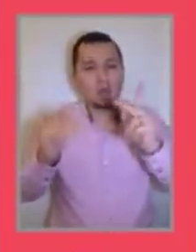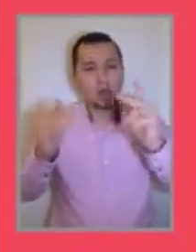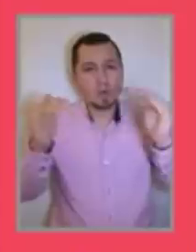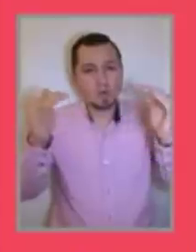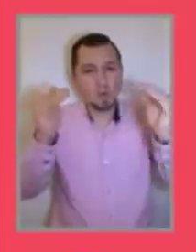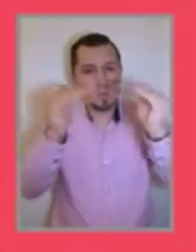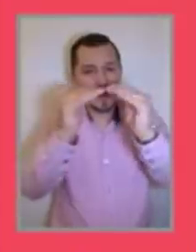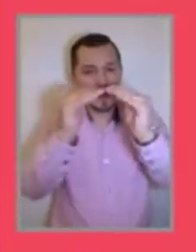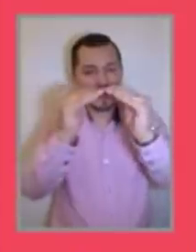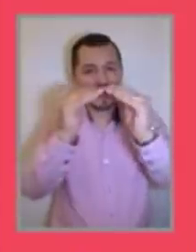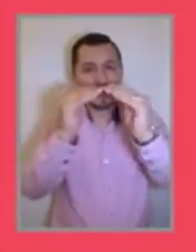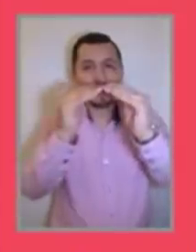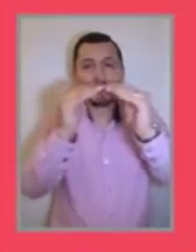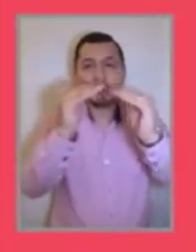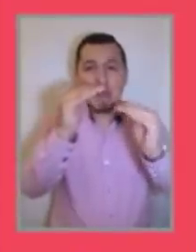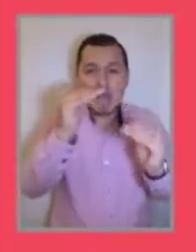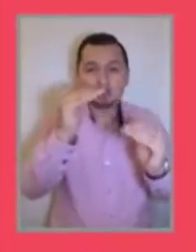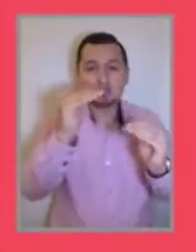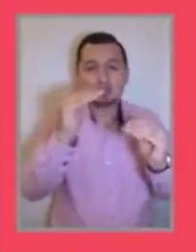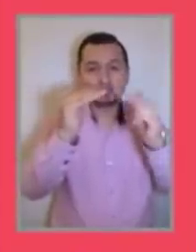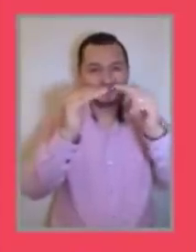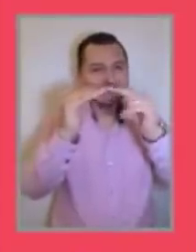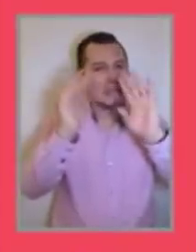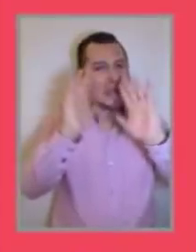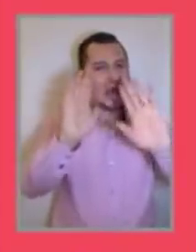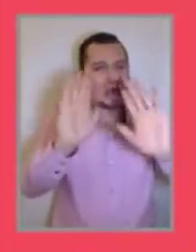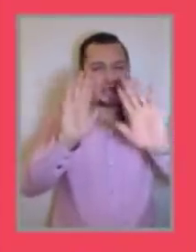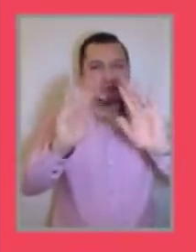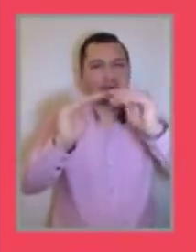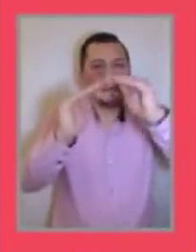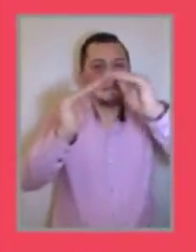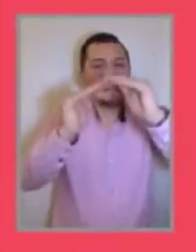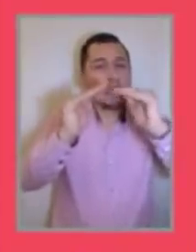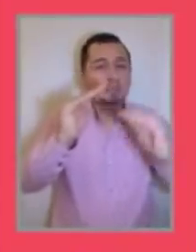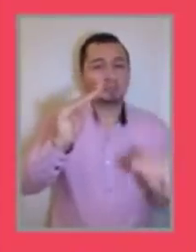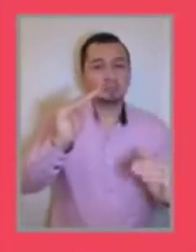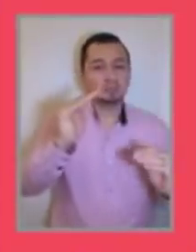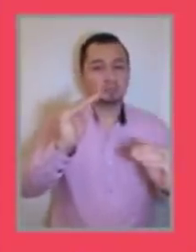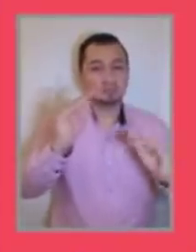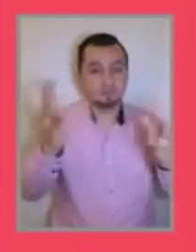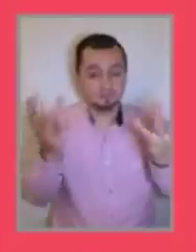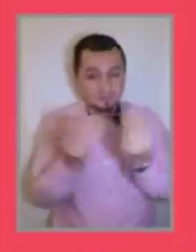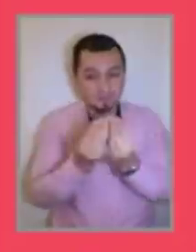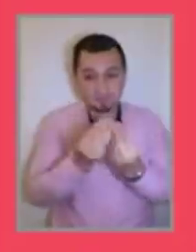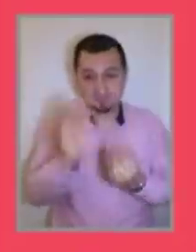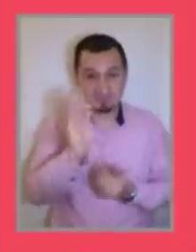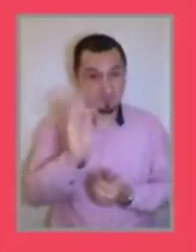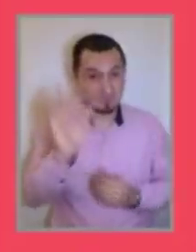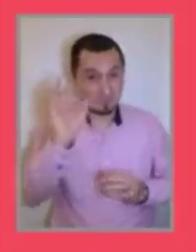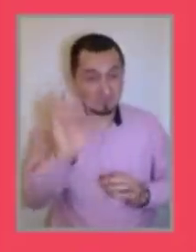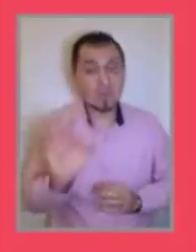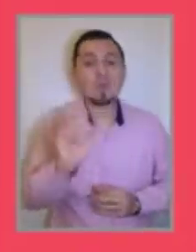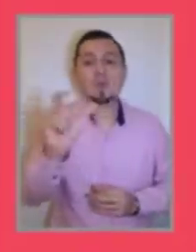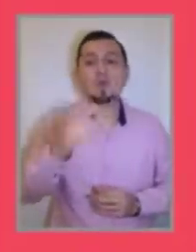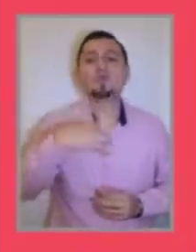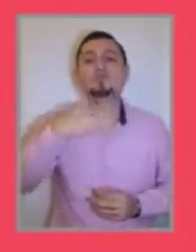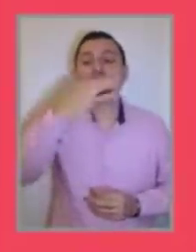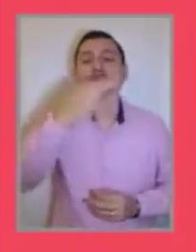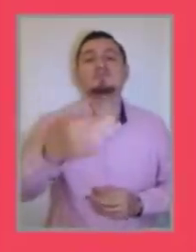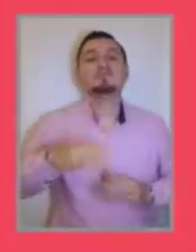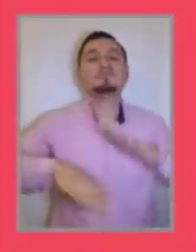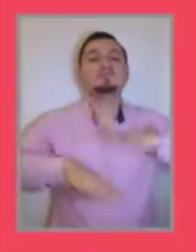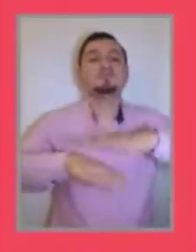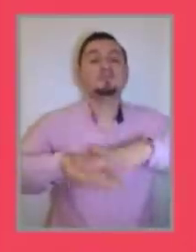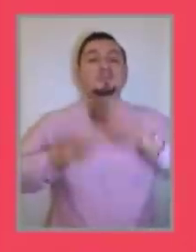cierta tendencia a la baja, pero necesitamos que esa tendencia se consolide en las próximas semanas. Si eso sucede, estaremos en condiciones